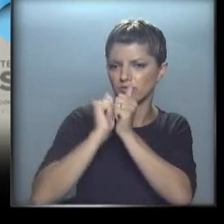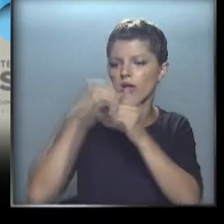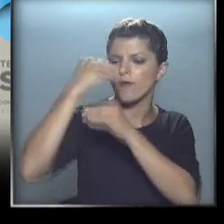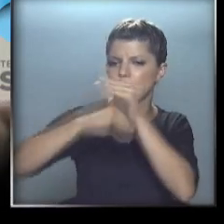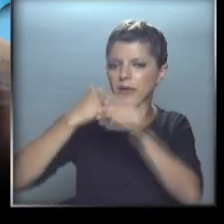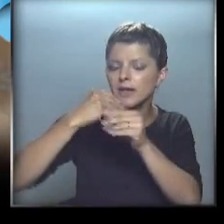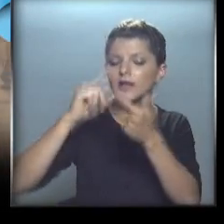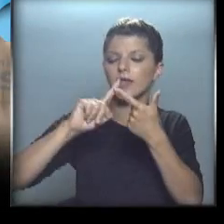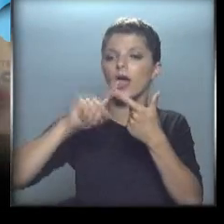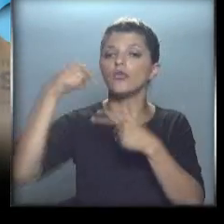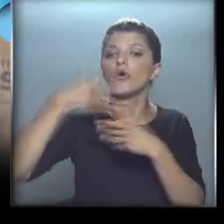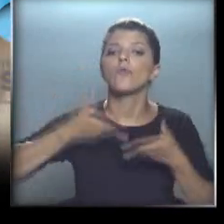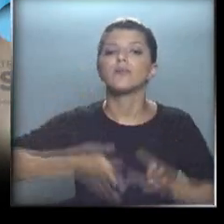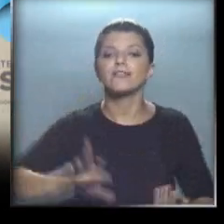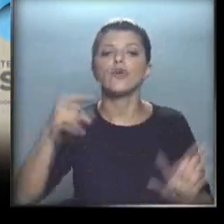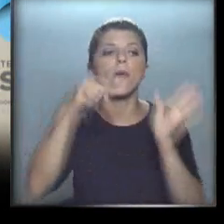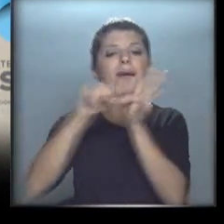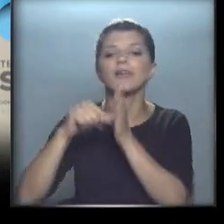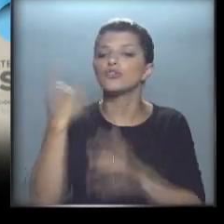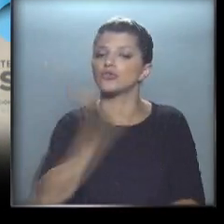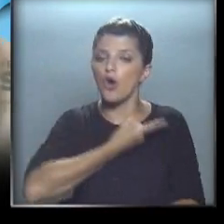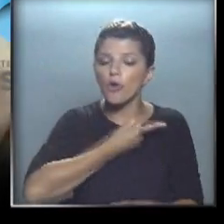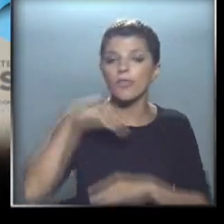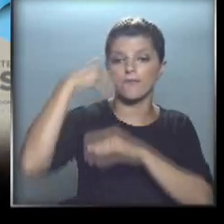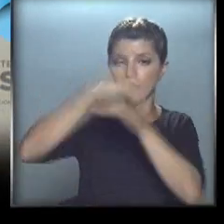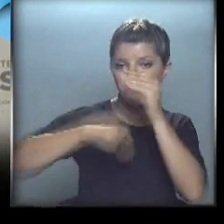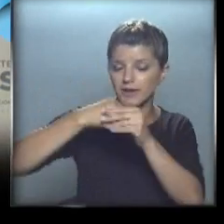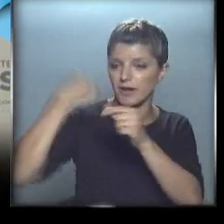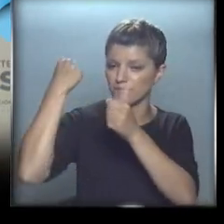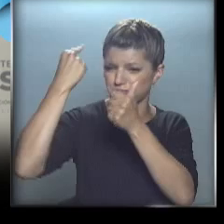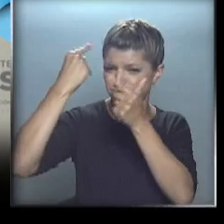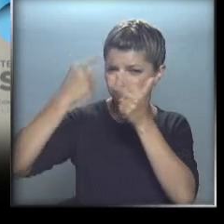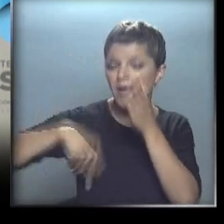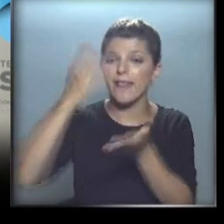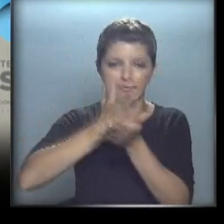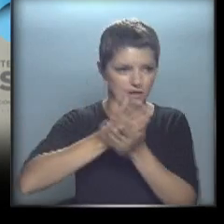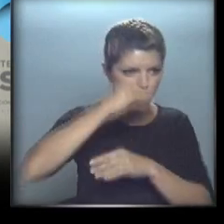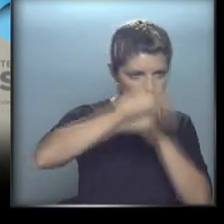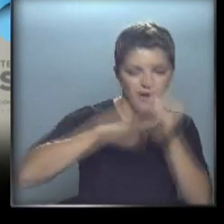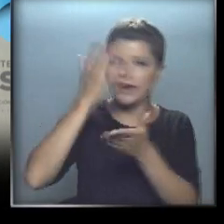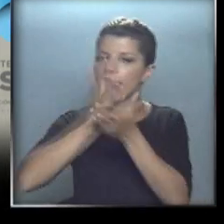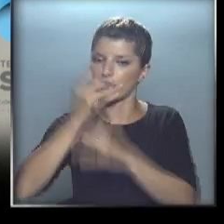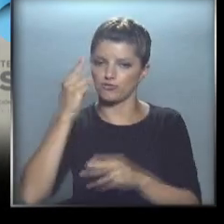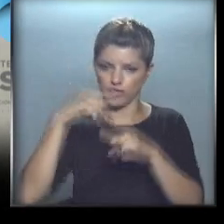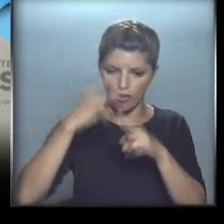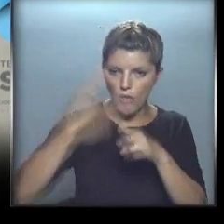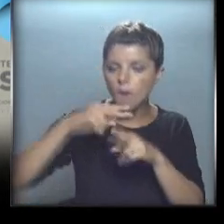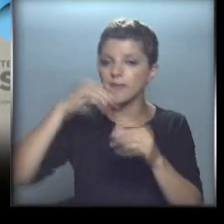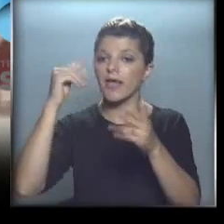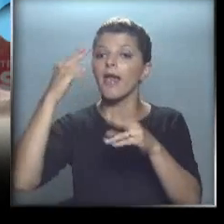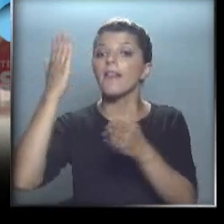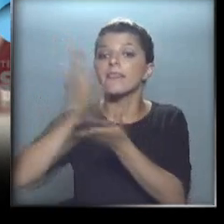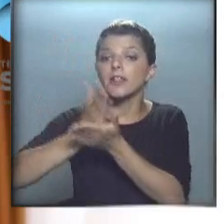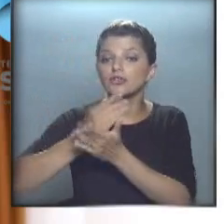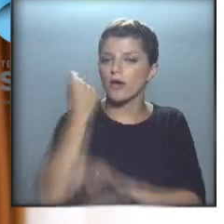familiar, conocer su nacionalidad, conocer su familia, el derecho a la familia, el derecho al nombre, el derecho a conocer específicamente quién